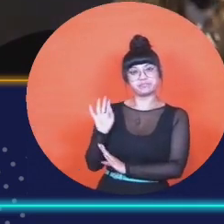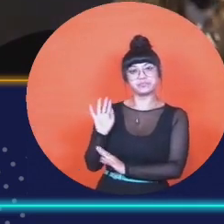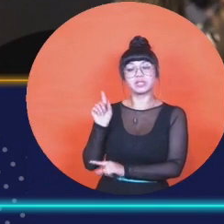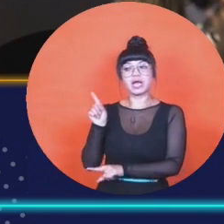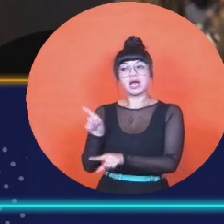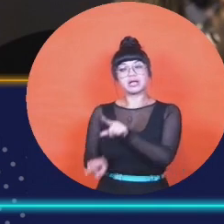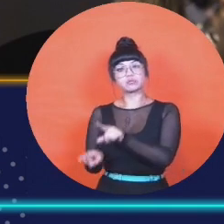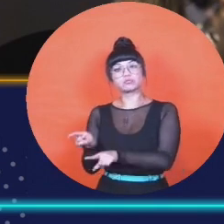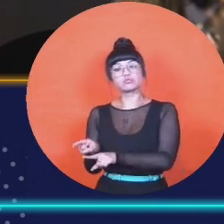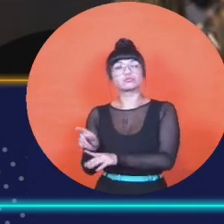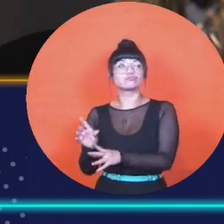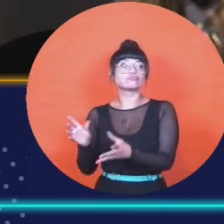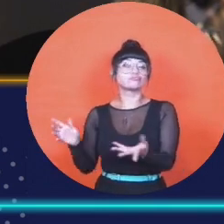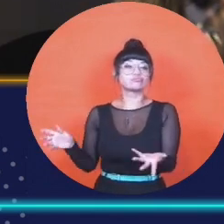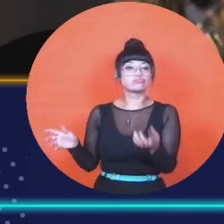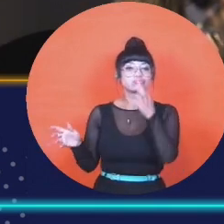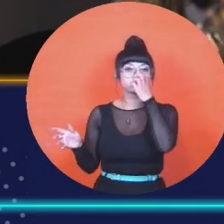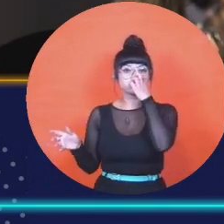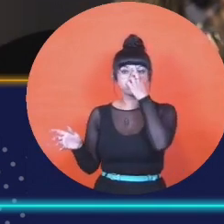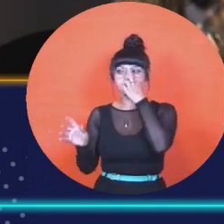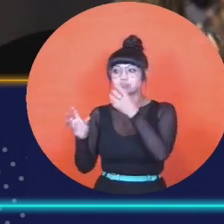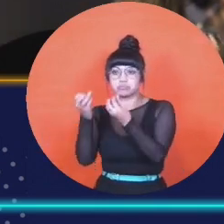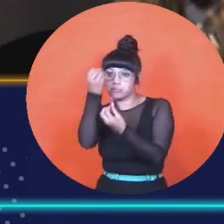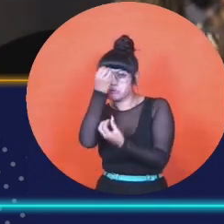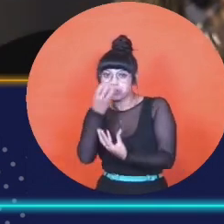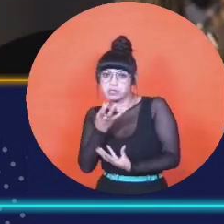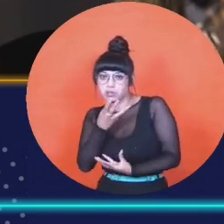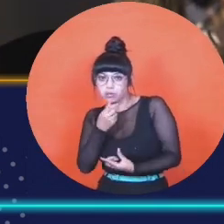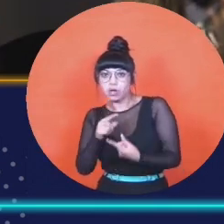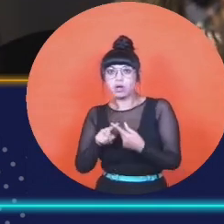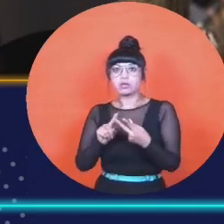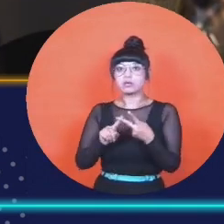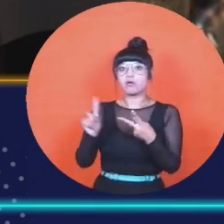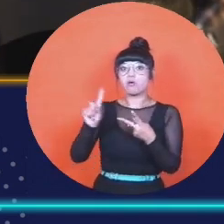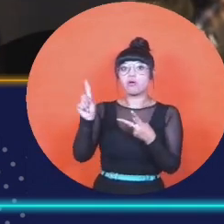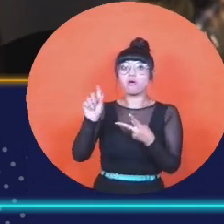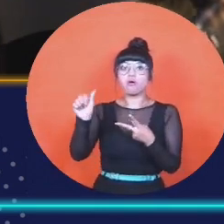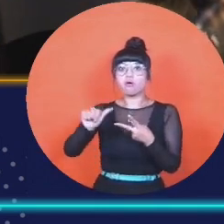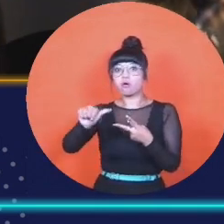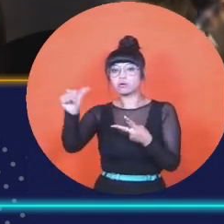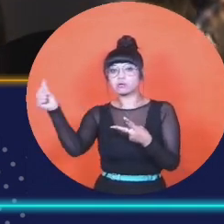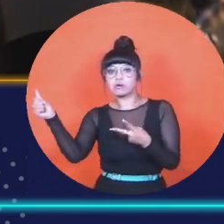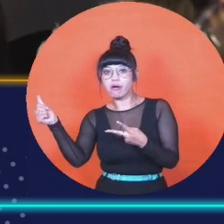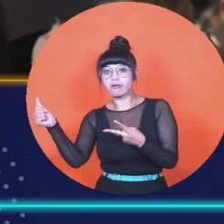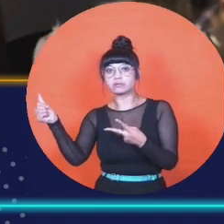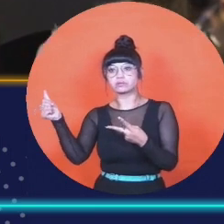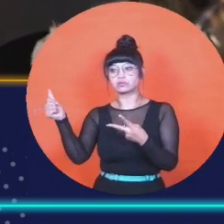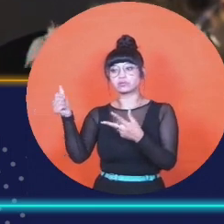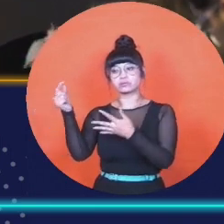Algunos pues no hacen caso, o otros pues tienen cosas